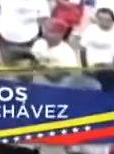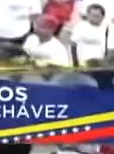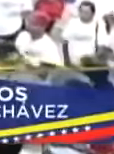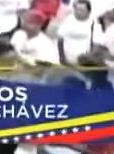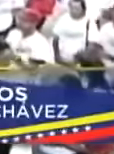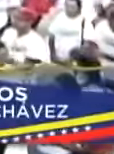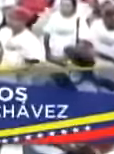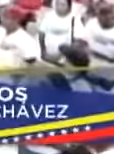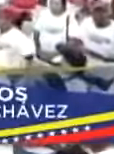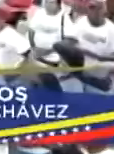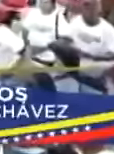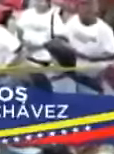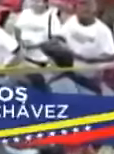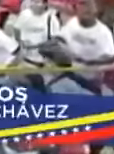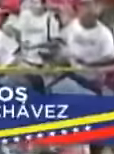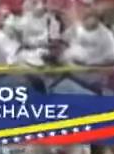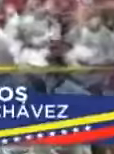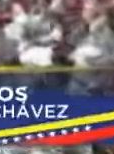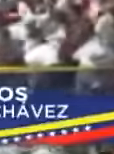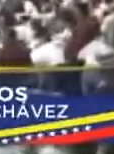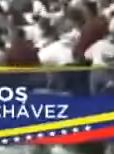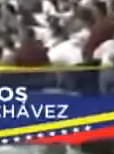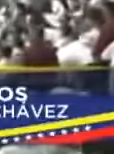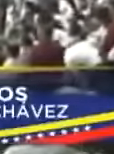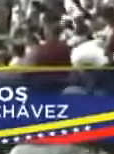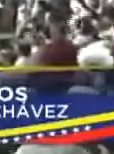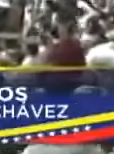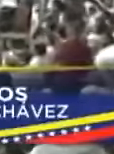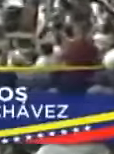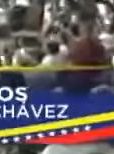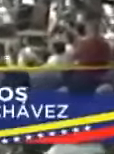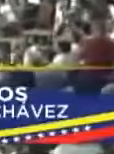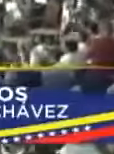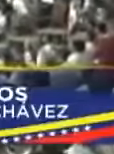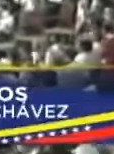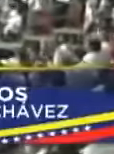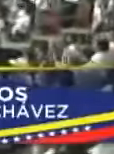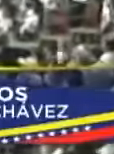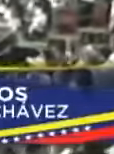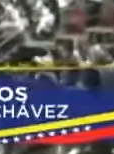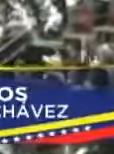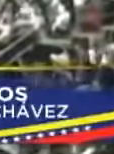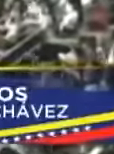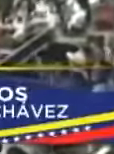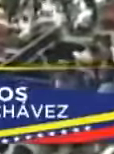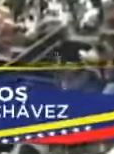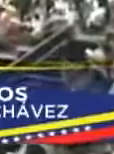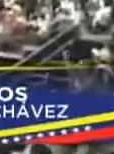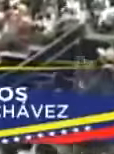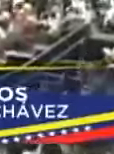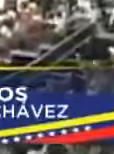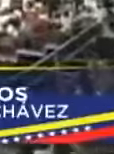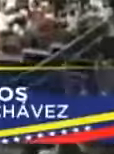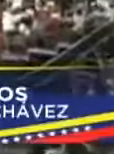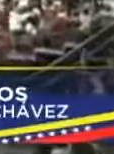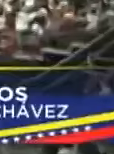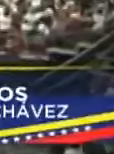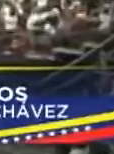del gobierno. Allí vemos entonces, vamos a escuchar las palabras del presidente Nicolás Maduro Moros.